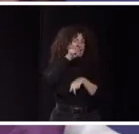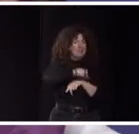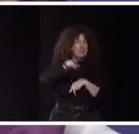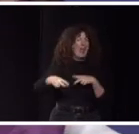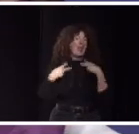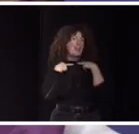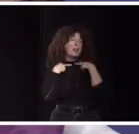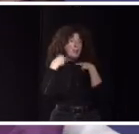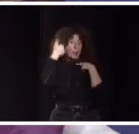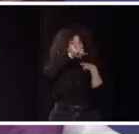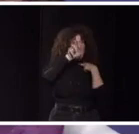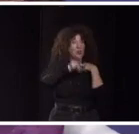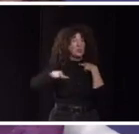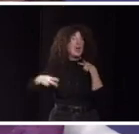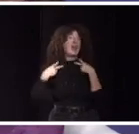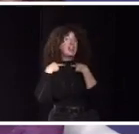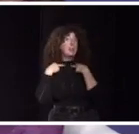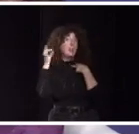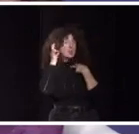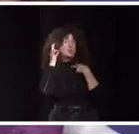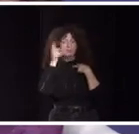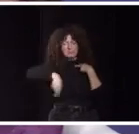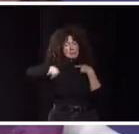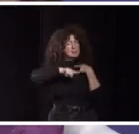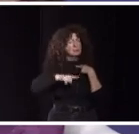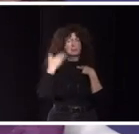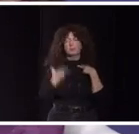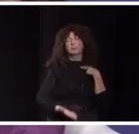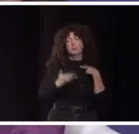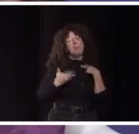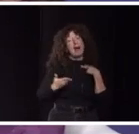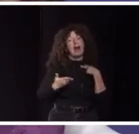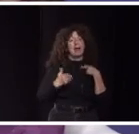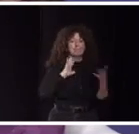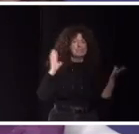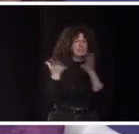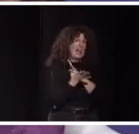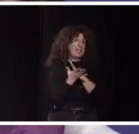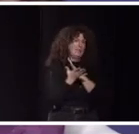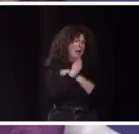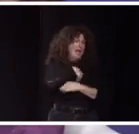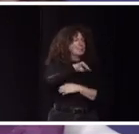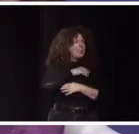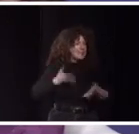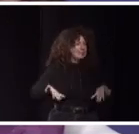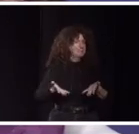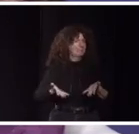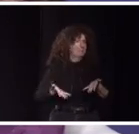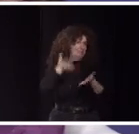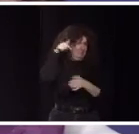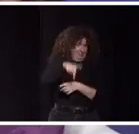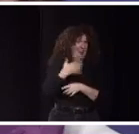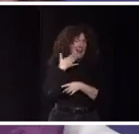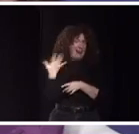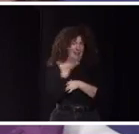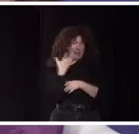diputados van a ser absolutamente cruciales para seguir empujando las transformaciones en este país. Porque en Podemos seguimos hablando de propuestas